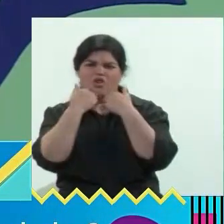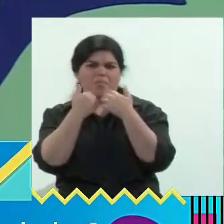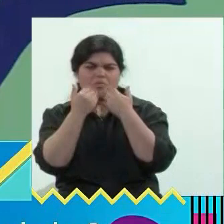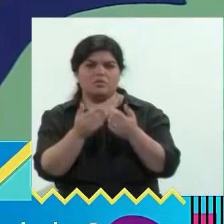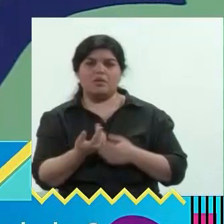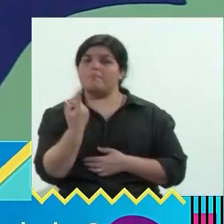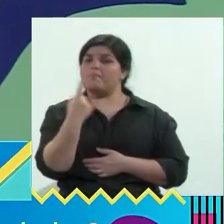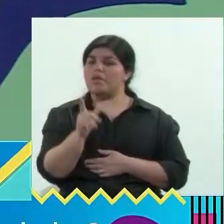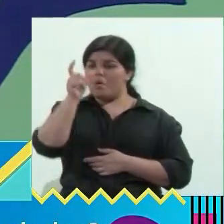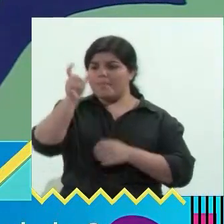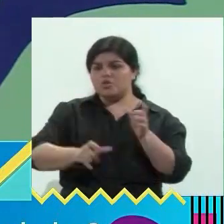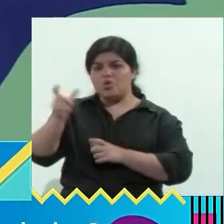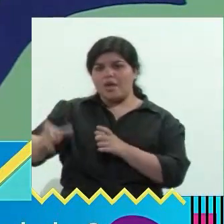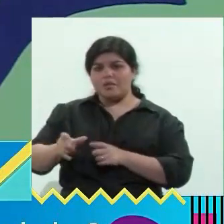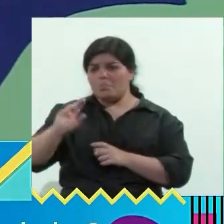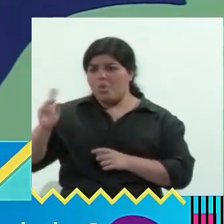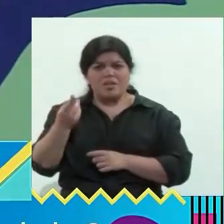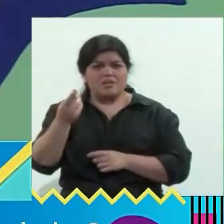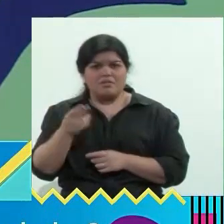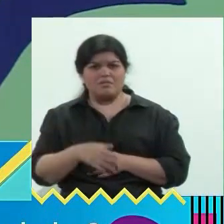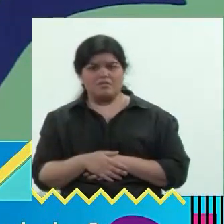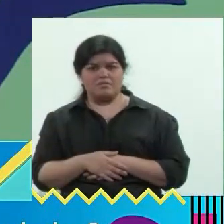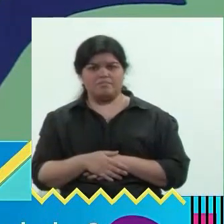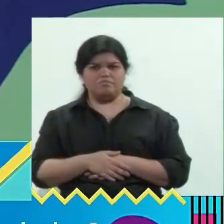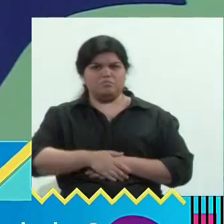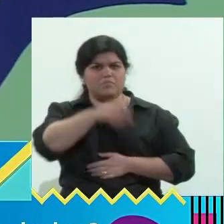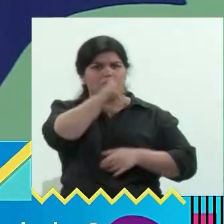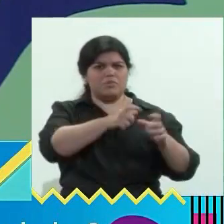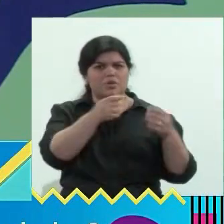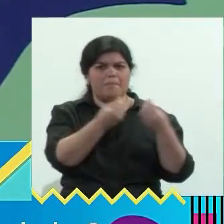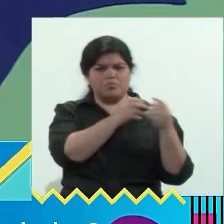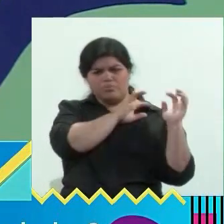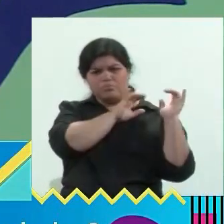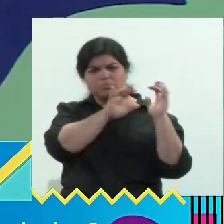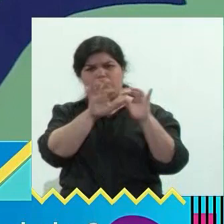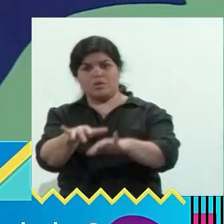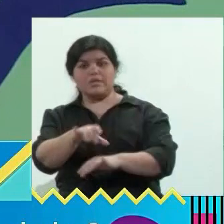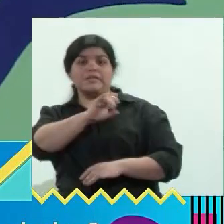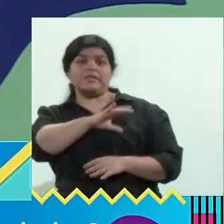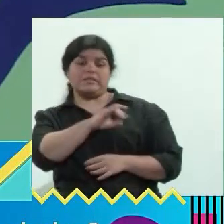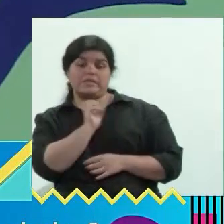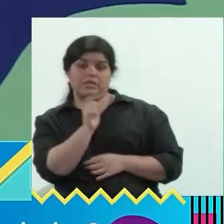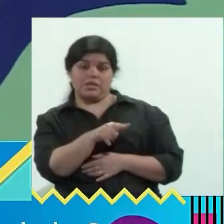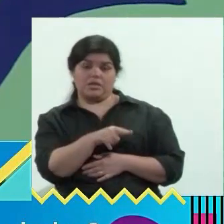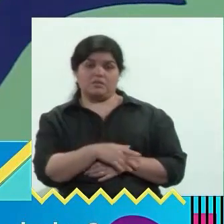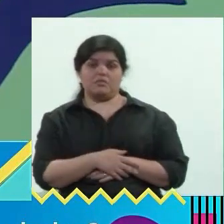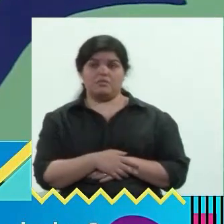de vidas humanas igual, ¿verdad? Fue mucha gente a mirar a la ciudad de Concepción en Chile para ver cómo es